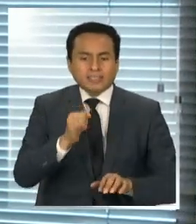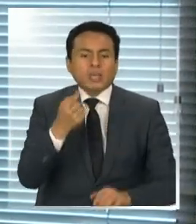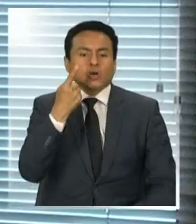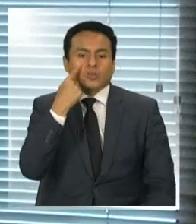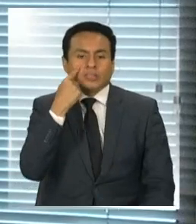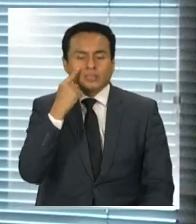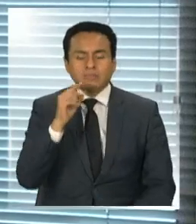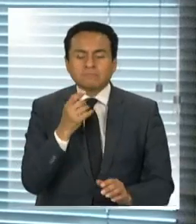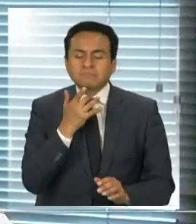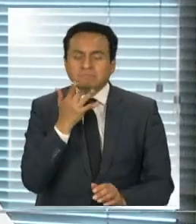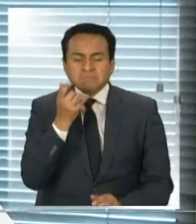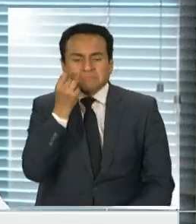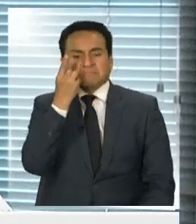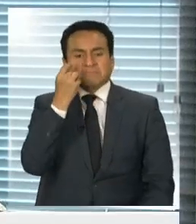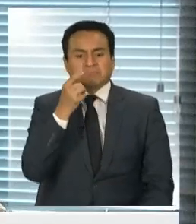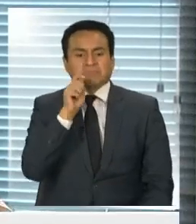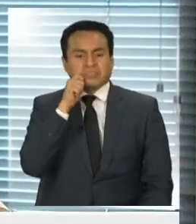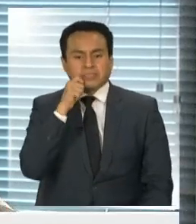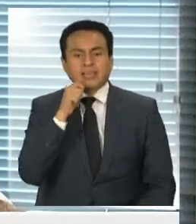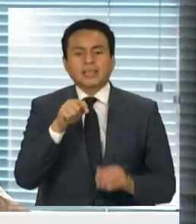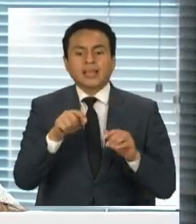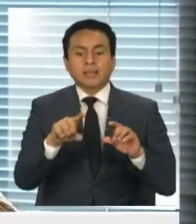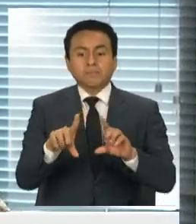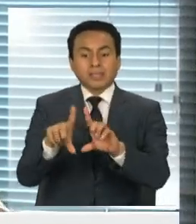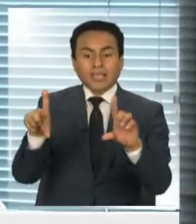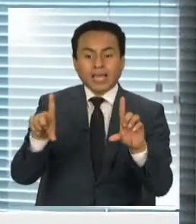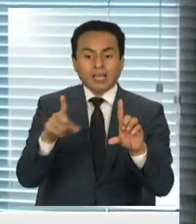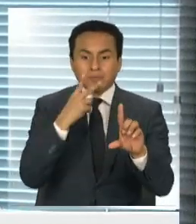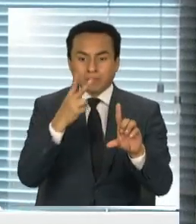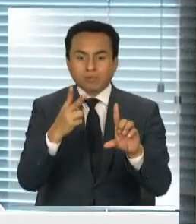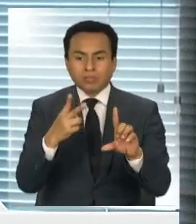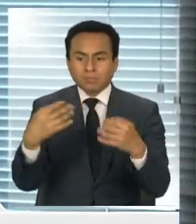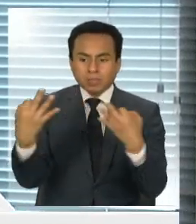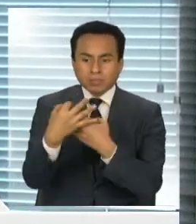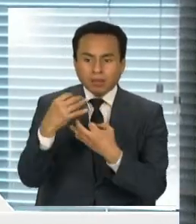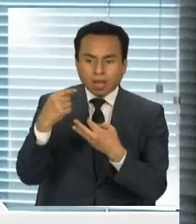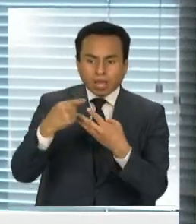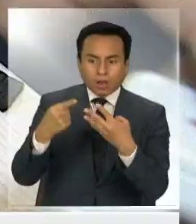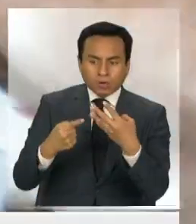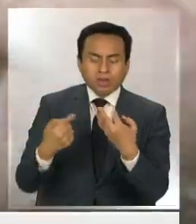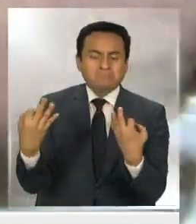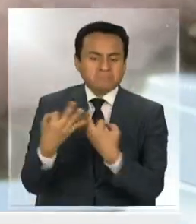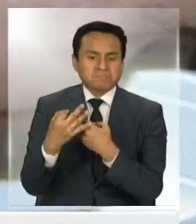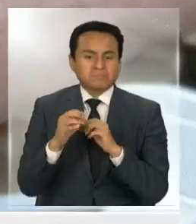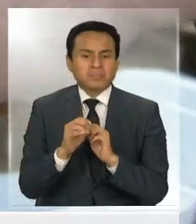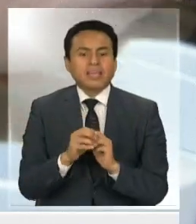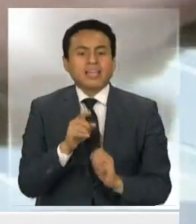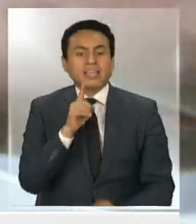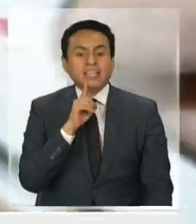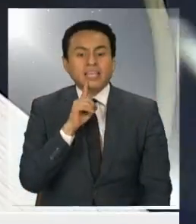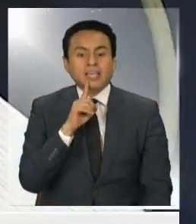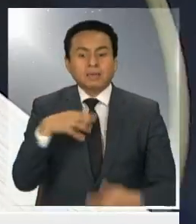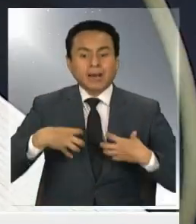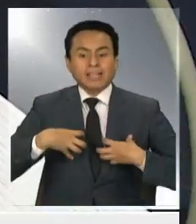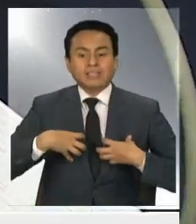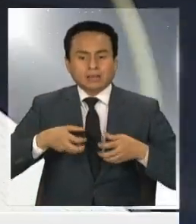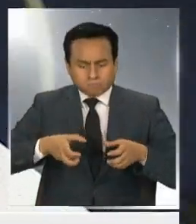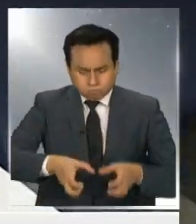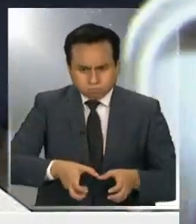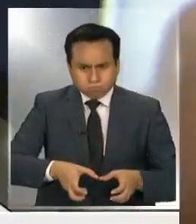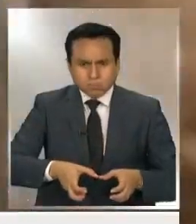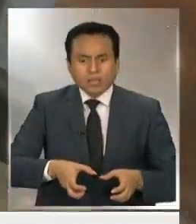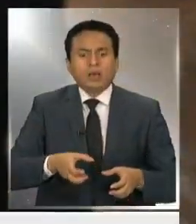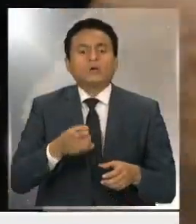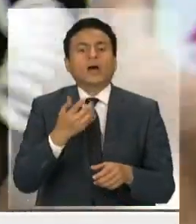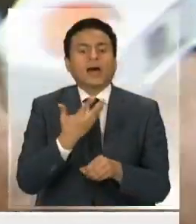son muy amigables y prácticamente en la pantalla van apareciendo las instrucciones de lo que uno tiene que hacer. Dice aplicar palas al paciente. Uno las